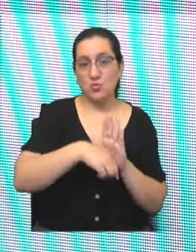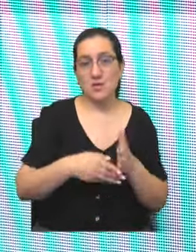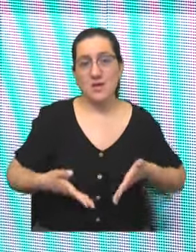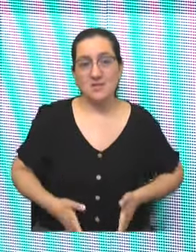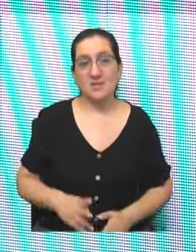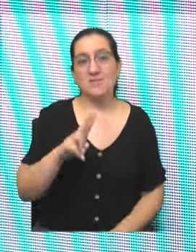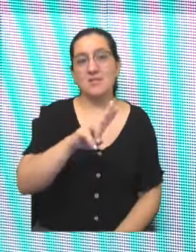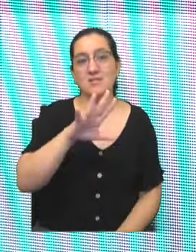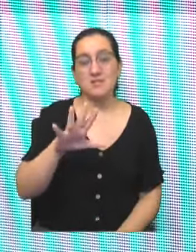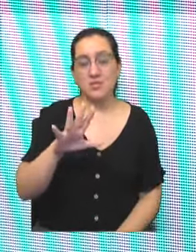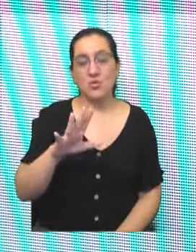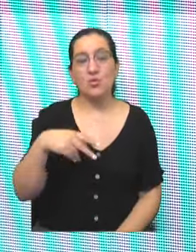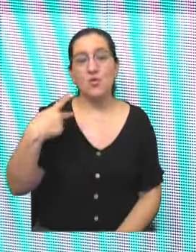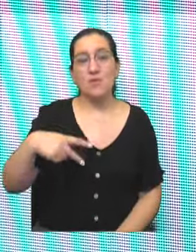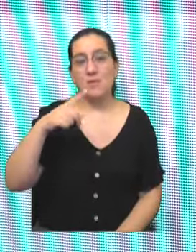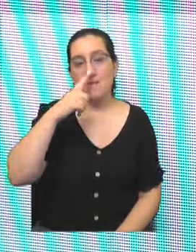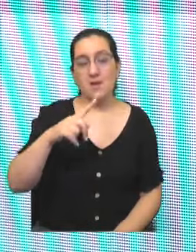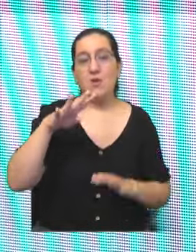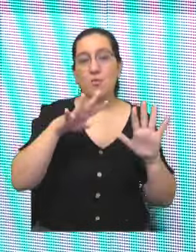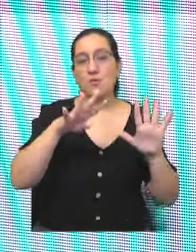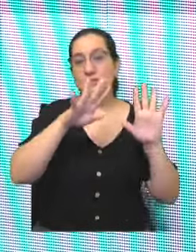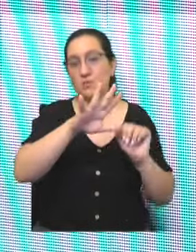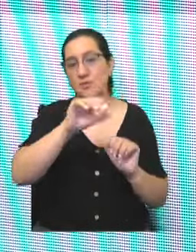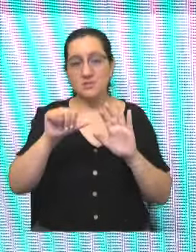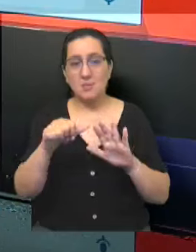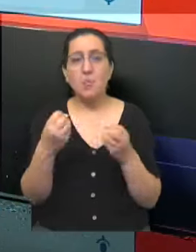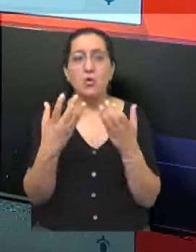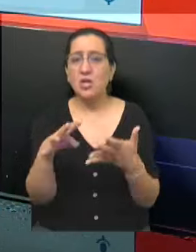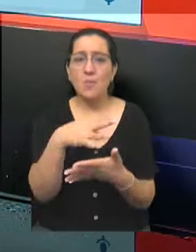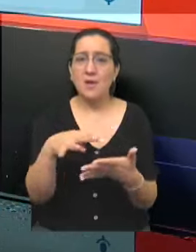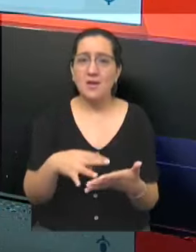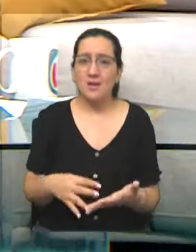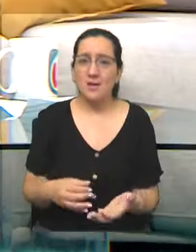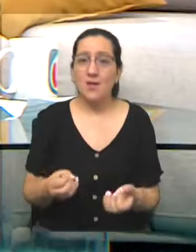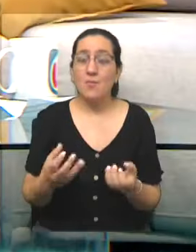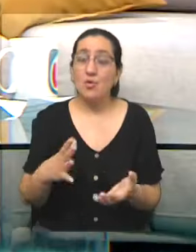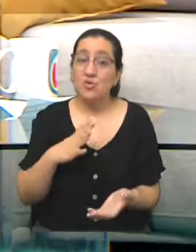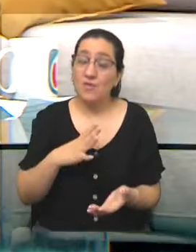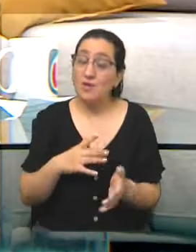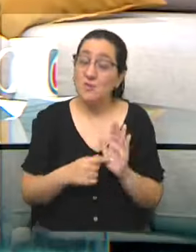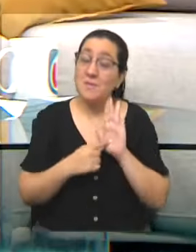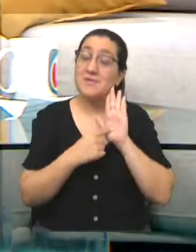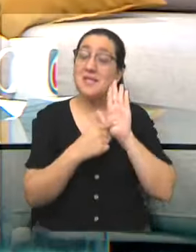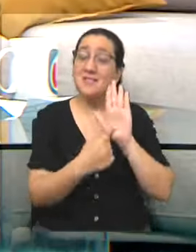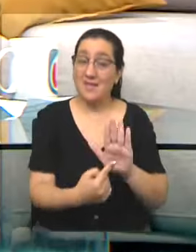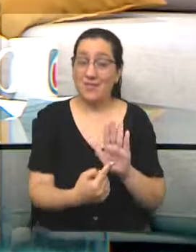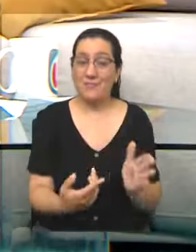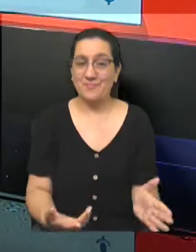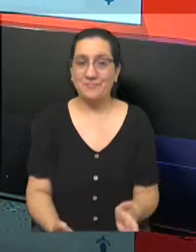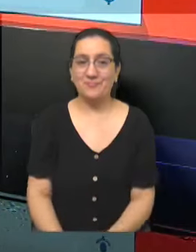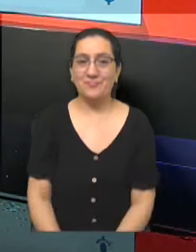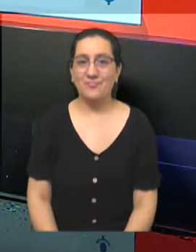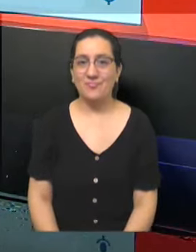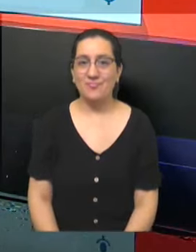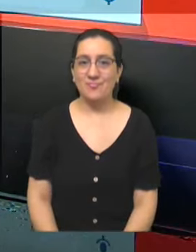el 25 de 11 del 56. ¿Por qué no me leen, Tomás? Porque no se había presentado, ahora que se presentó, ahora que sabemos quién sos,